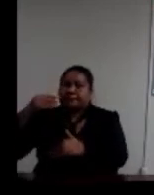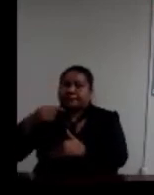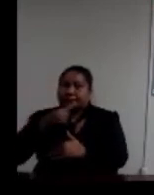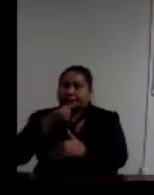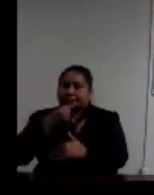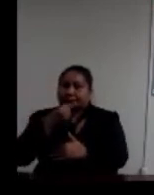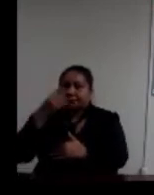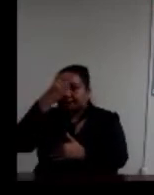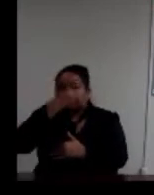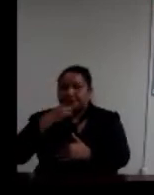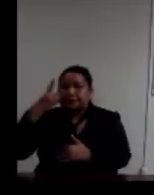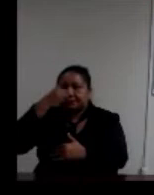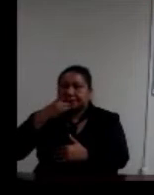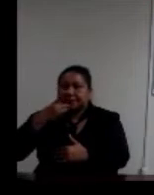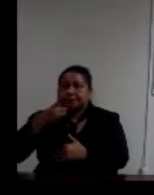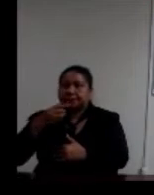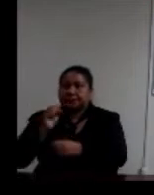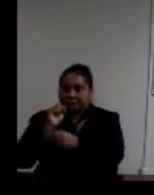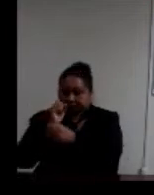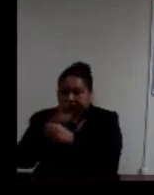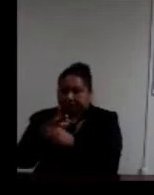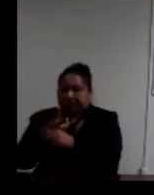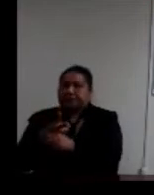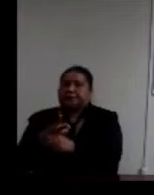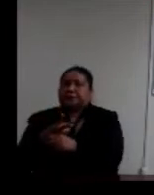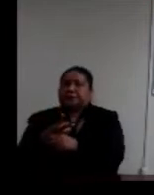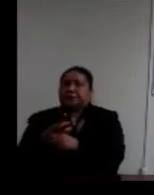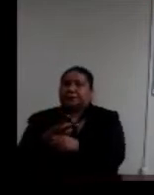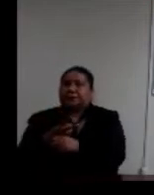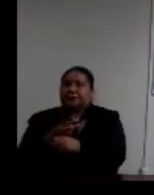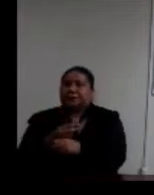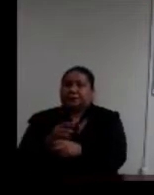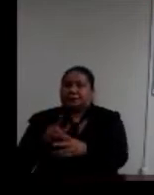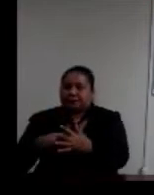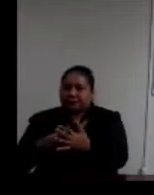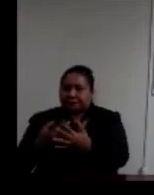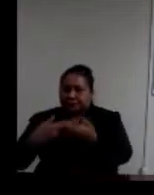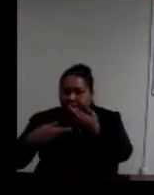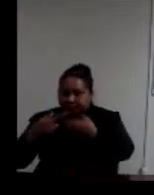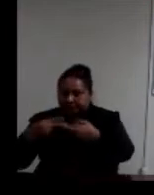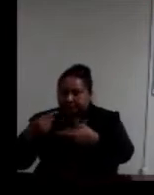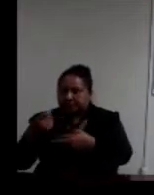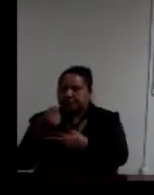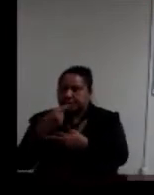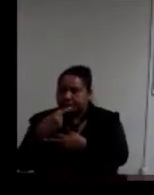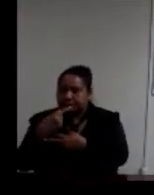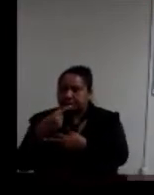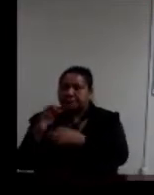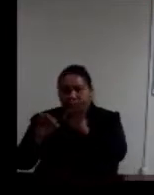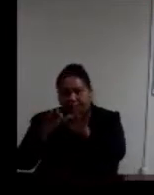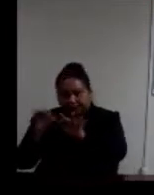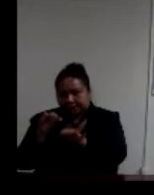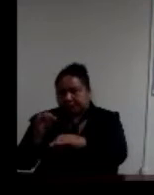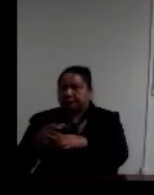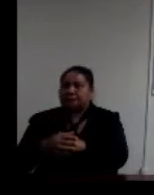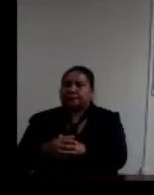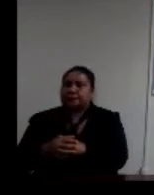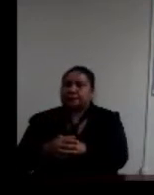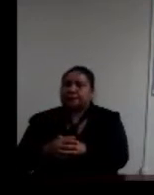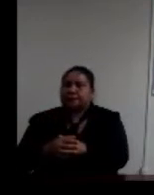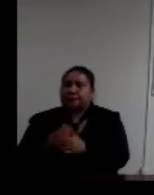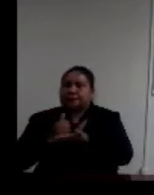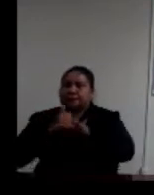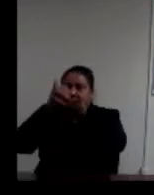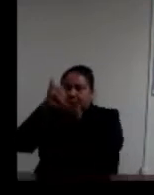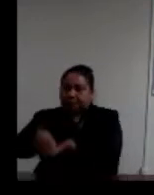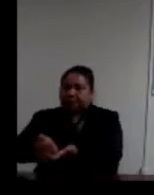que fueron diagnosticados a etapa temprana, ¿sí? Y que recibieron algún tipo de tratamiento, los